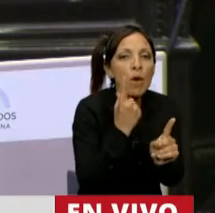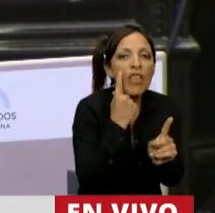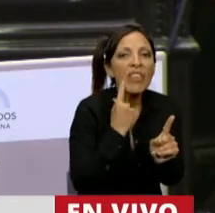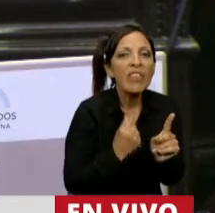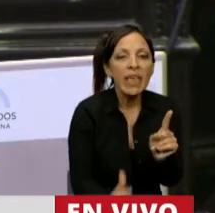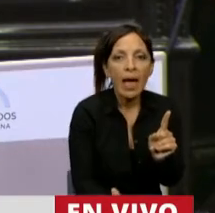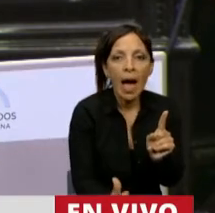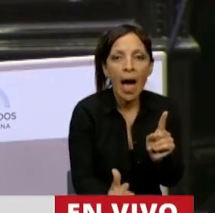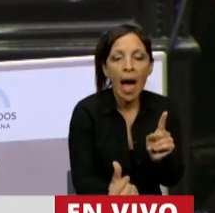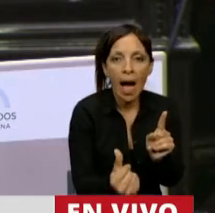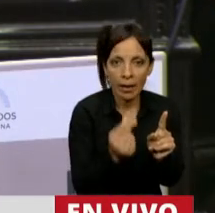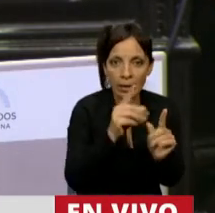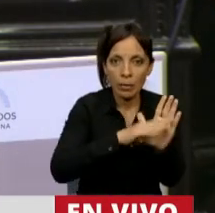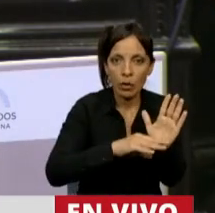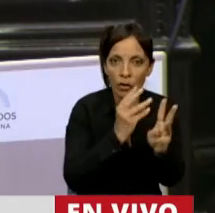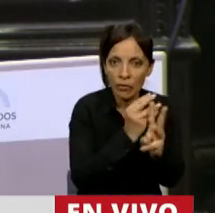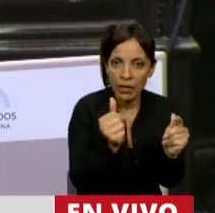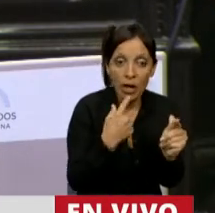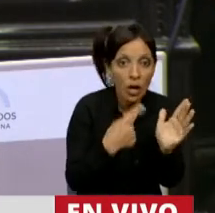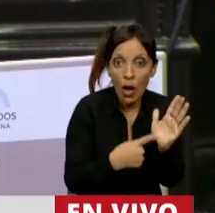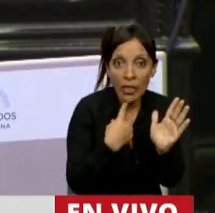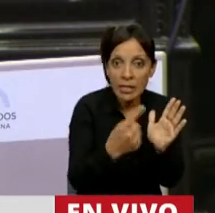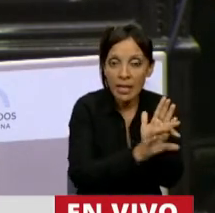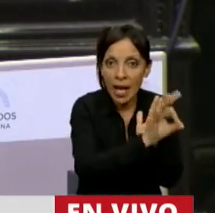vigencia del protocolo llega a su fin.